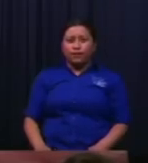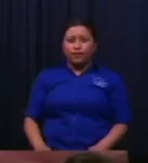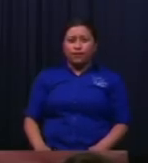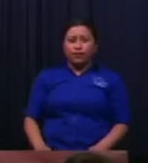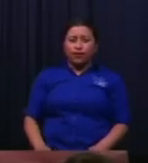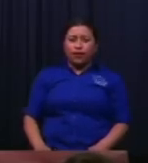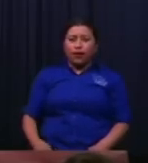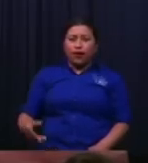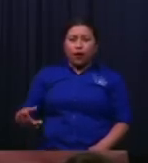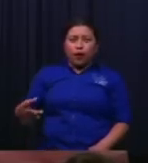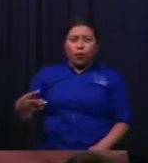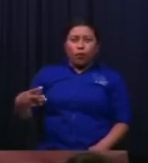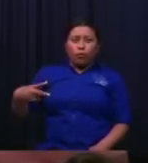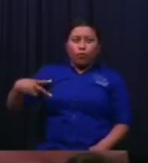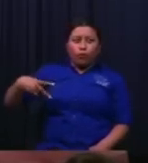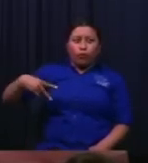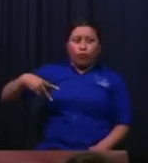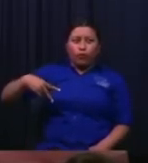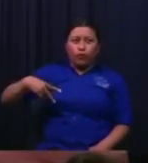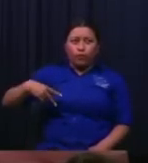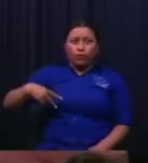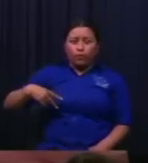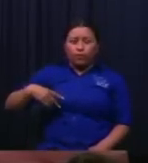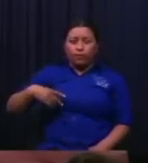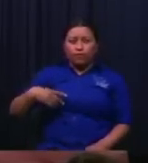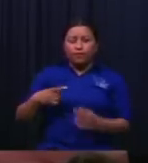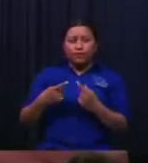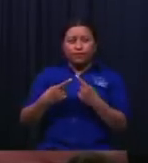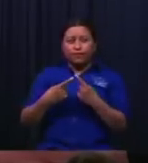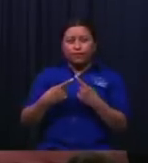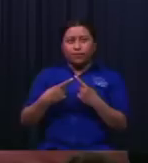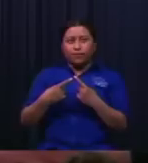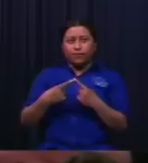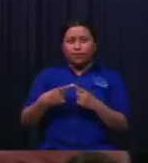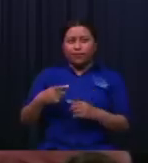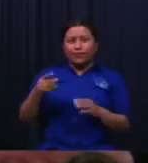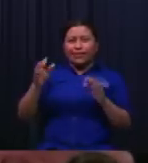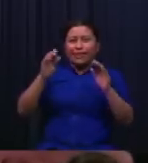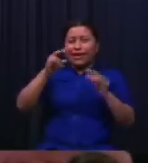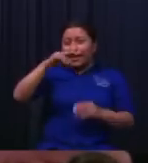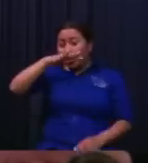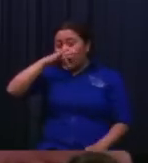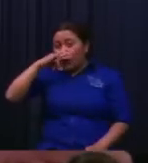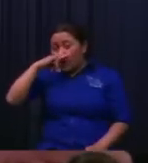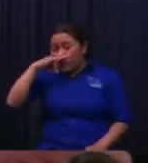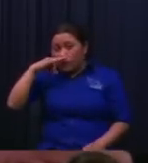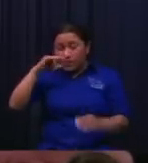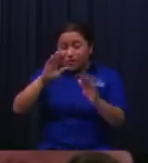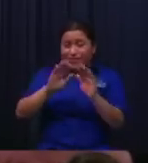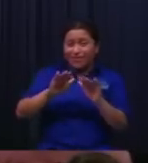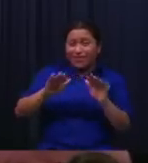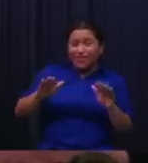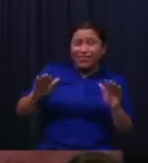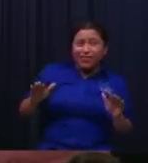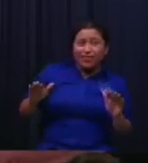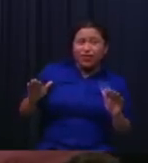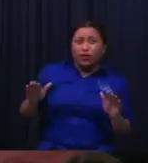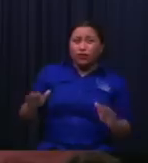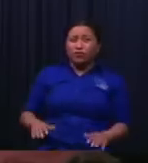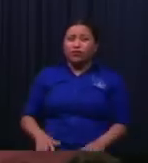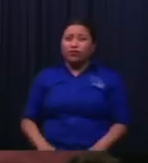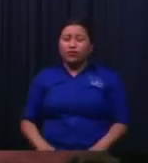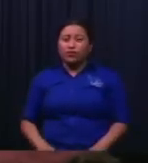la tecnología, ¿verdad? Pero hay algo, que aunque ellos vayan, otros dicen, yo he escuchado cuando dicen vienen con otro